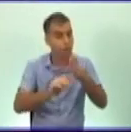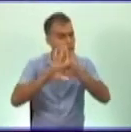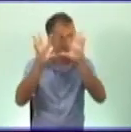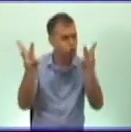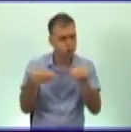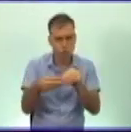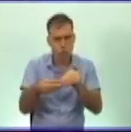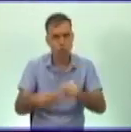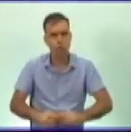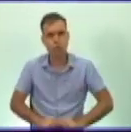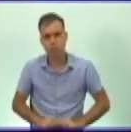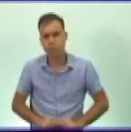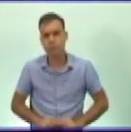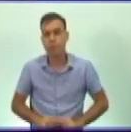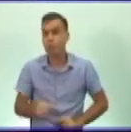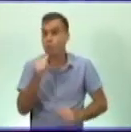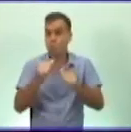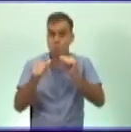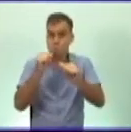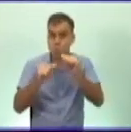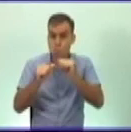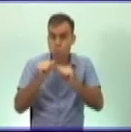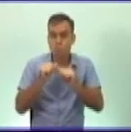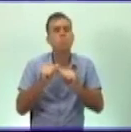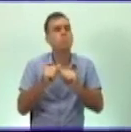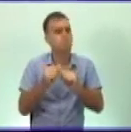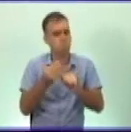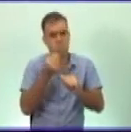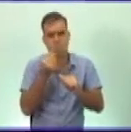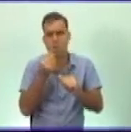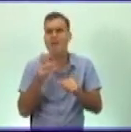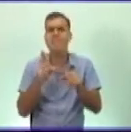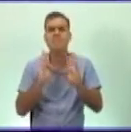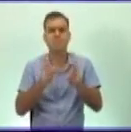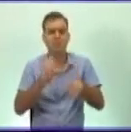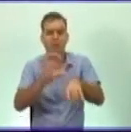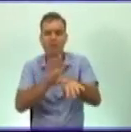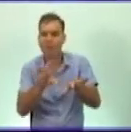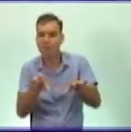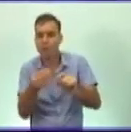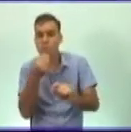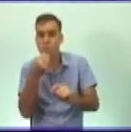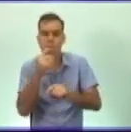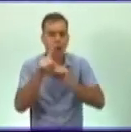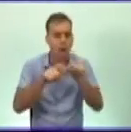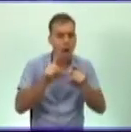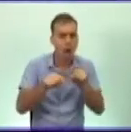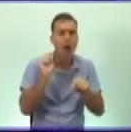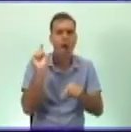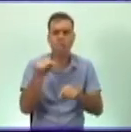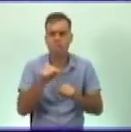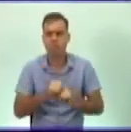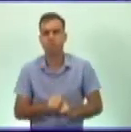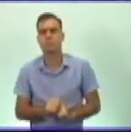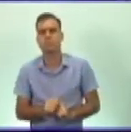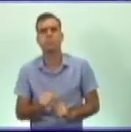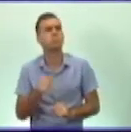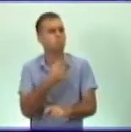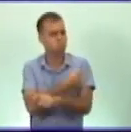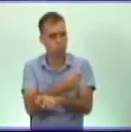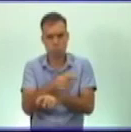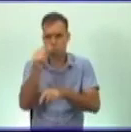además, cualquier duda que tengan también pueden acceder al repasador virtual, donde siempre habrá un